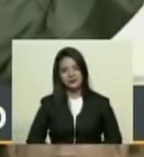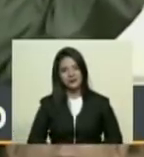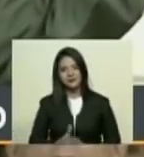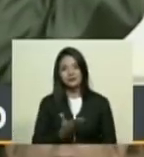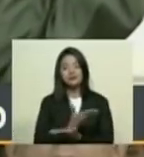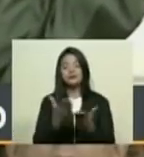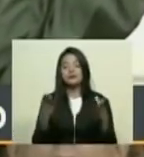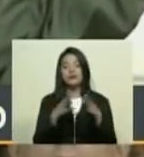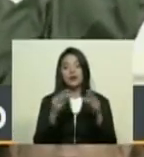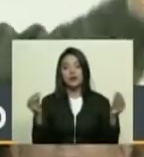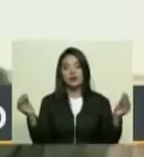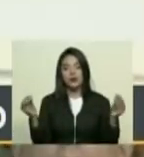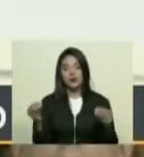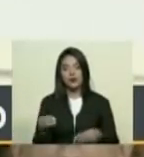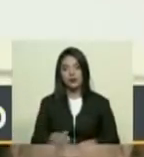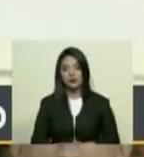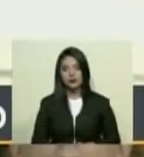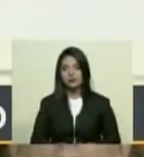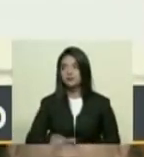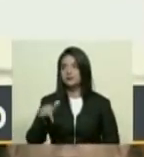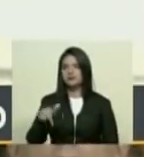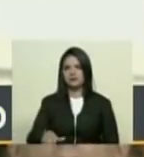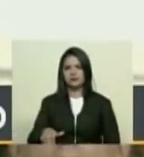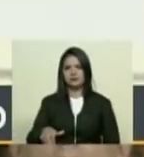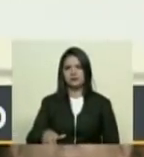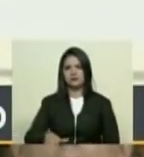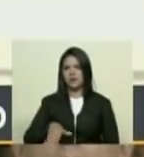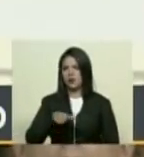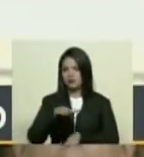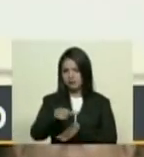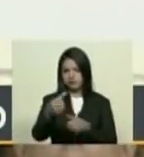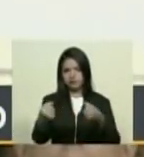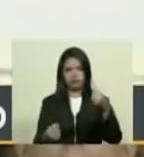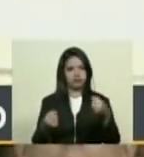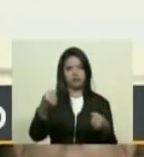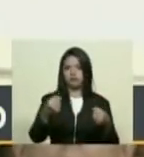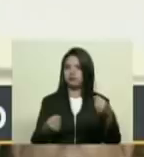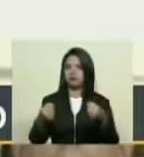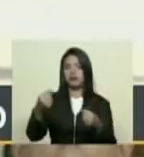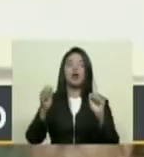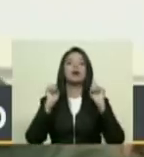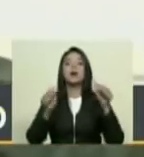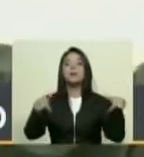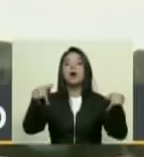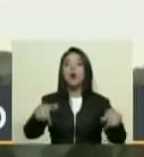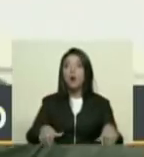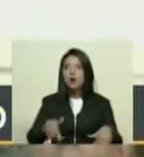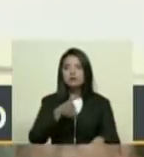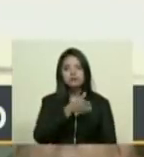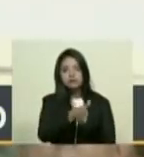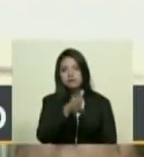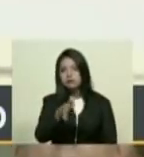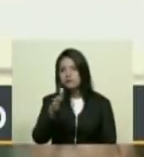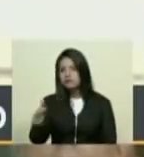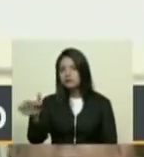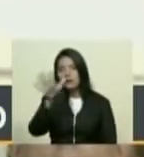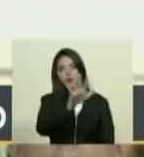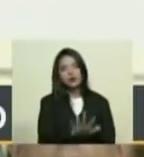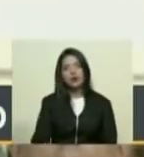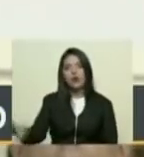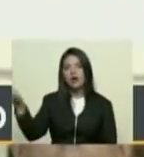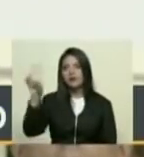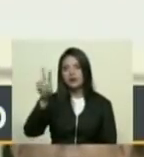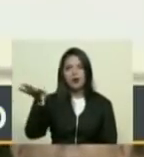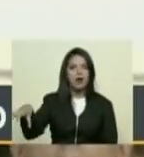todos, toda esta columna de marcha que inicia hoy un recorrido por todo el territorio